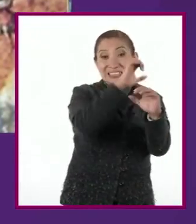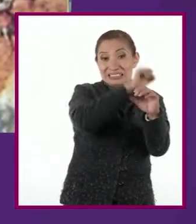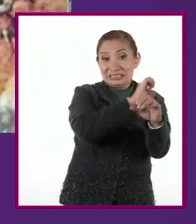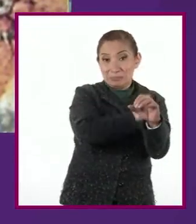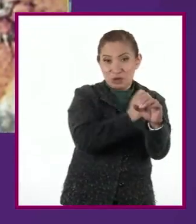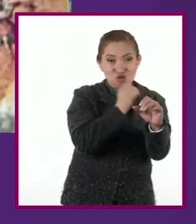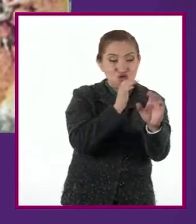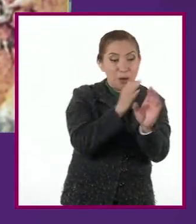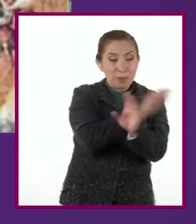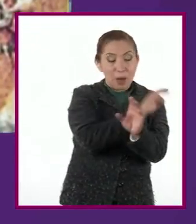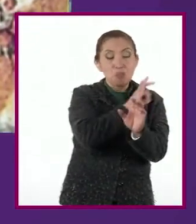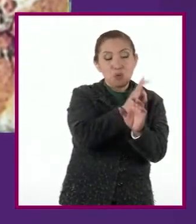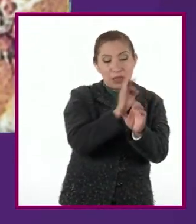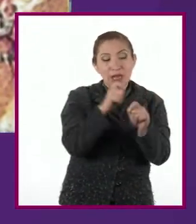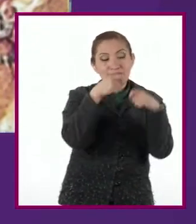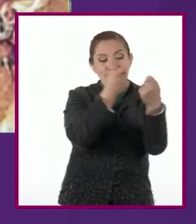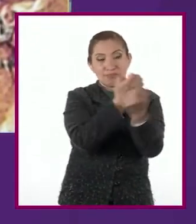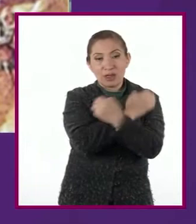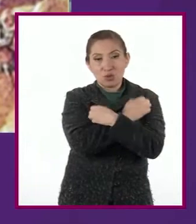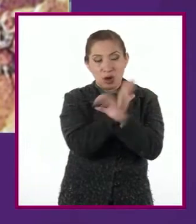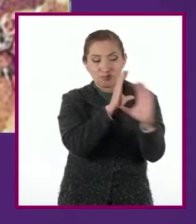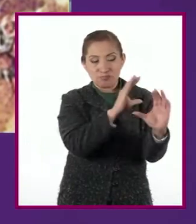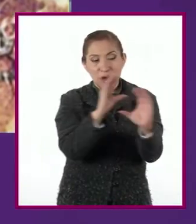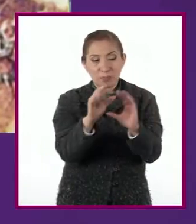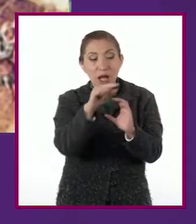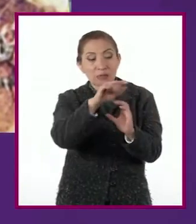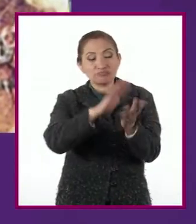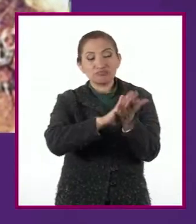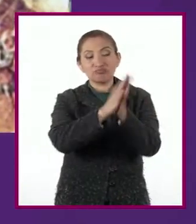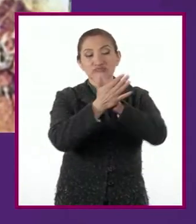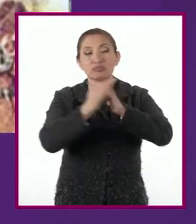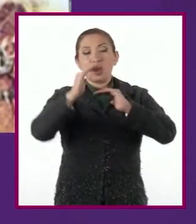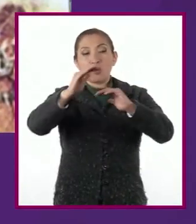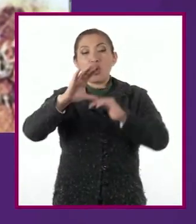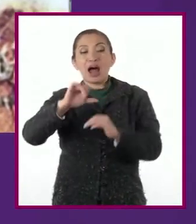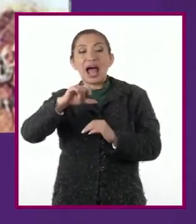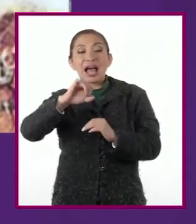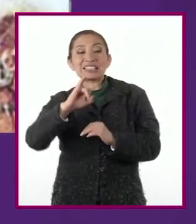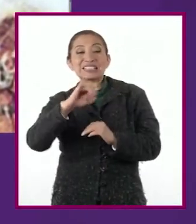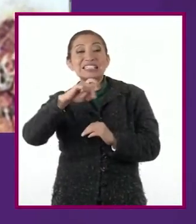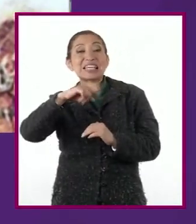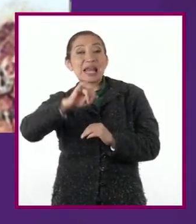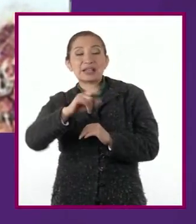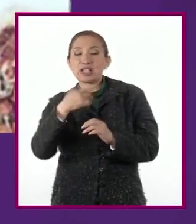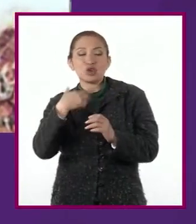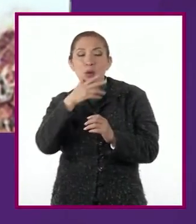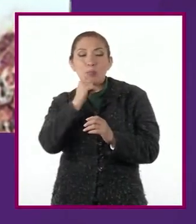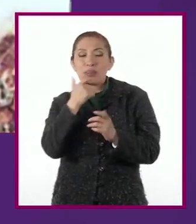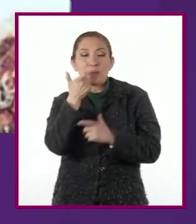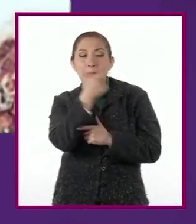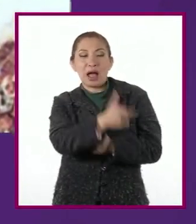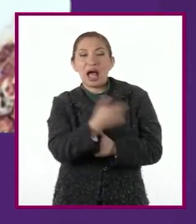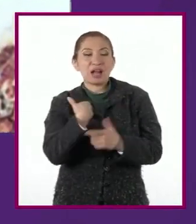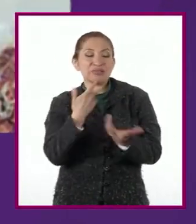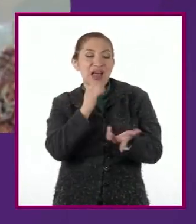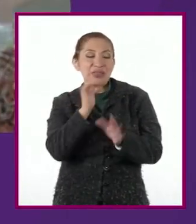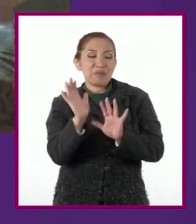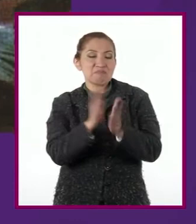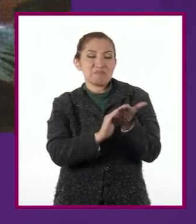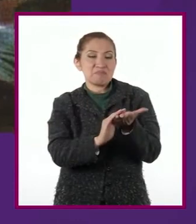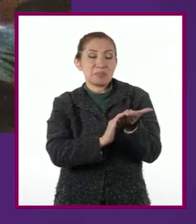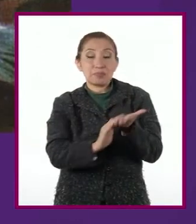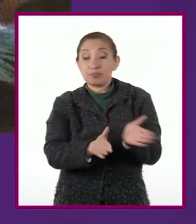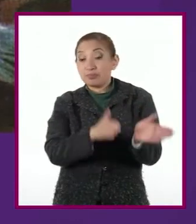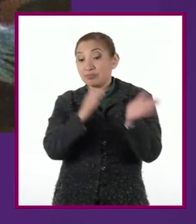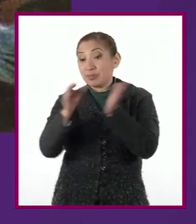conquista tuvieron acceso a la educación, se consolidaron como caciques y quedaron exentos del pago de tributo.